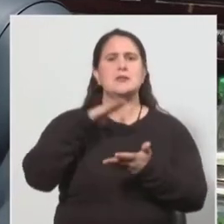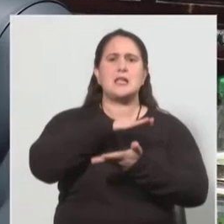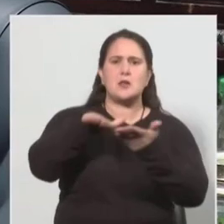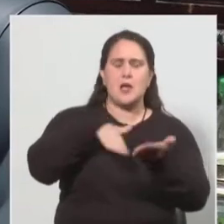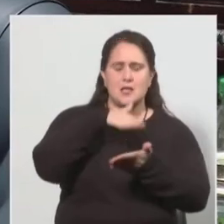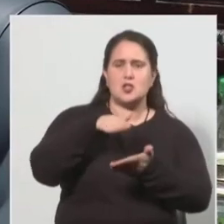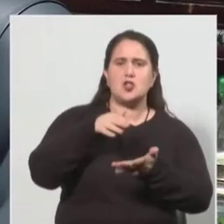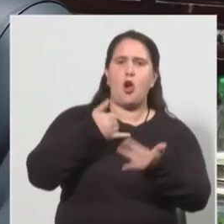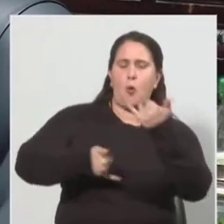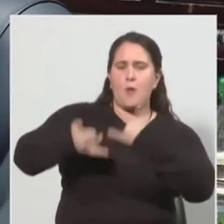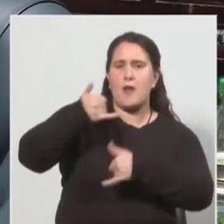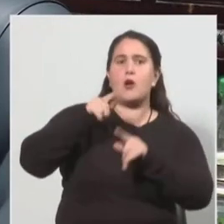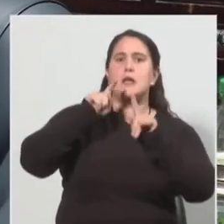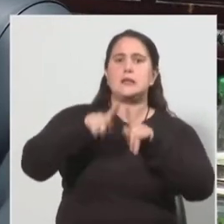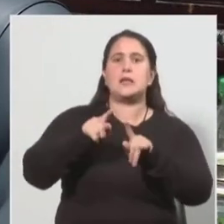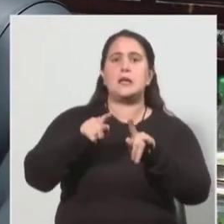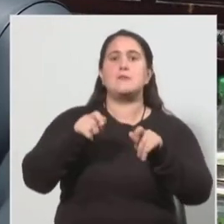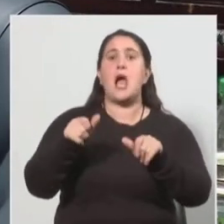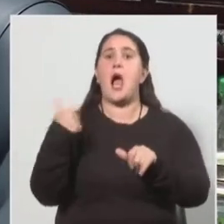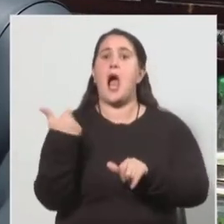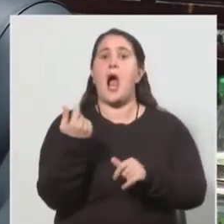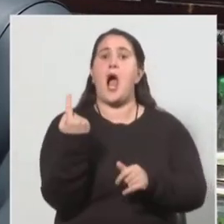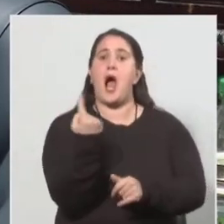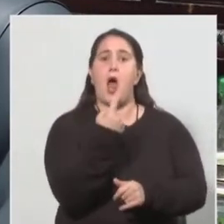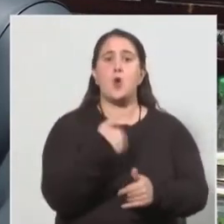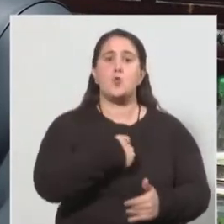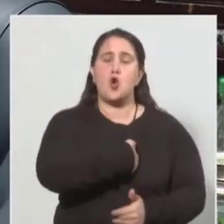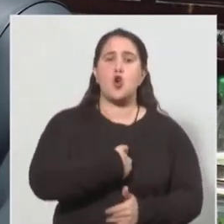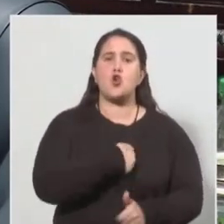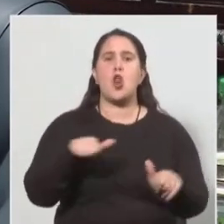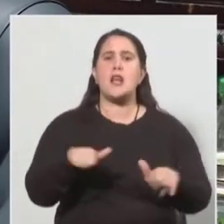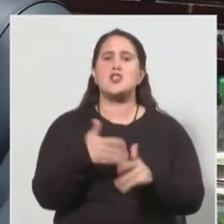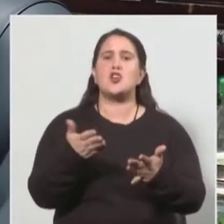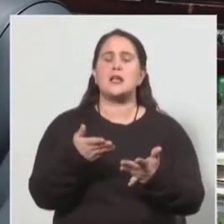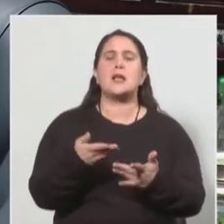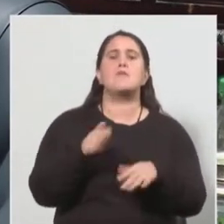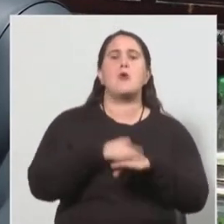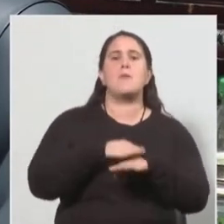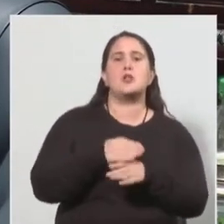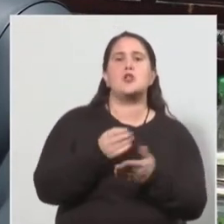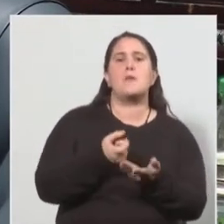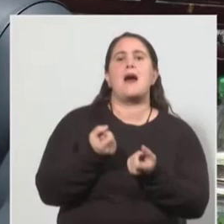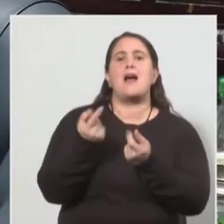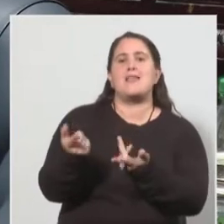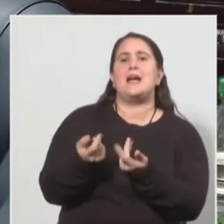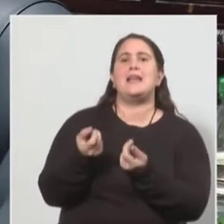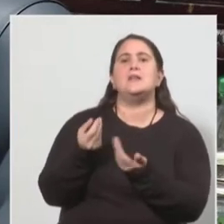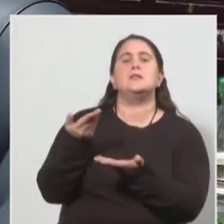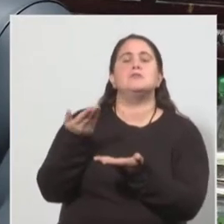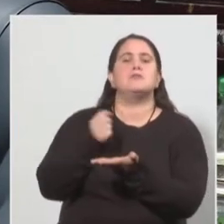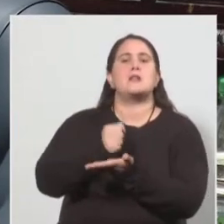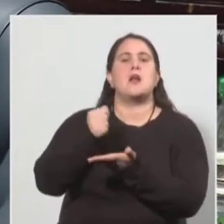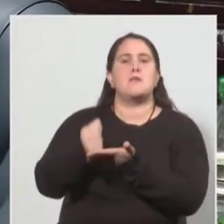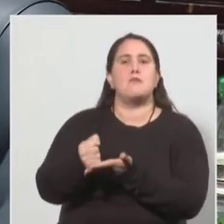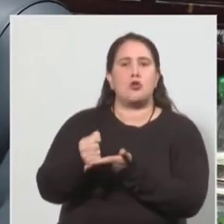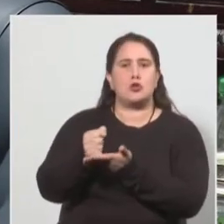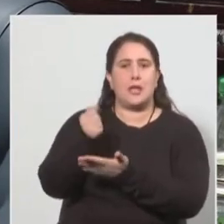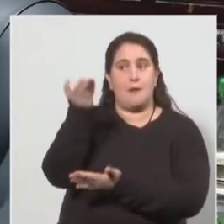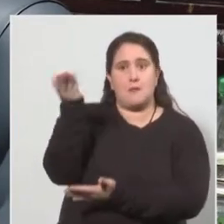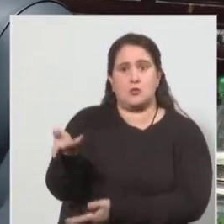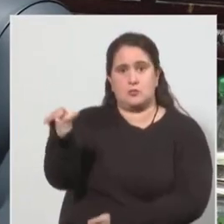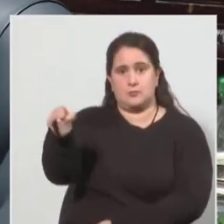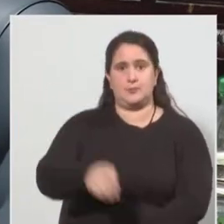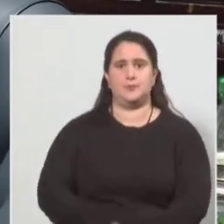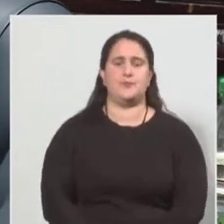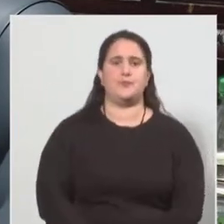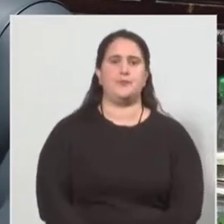y cuál fue el papel de cada uno en el proceso de expedición y entrega del pasaporte a